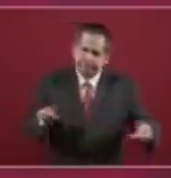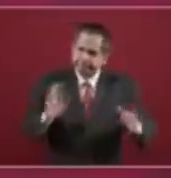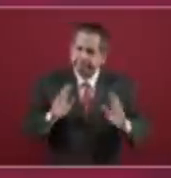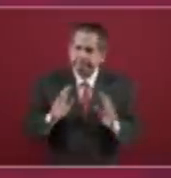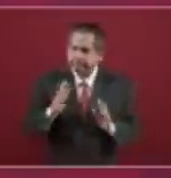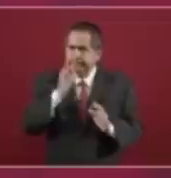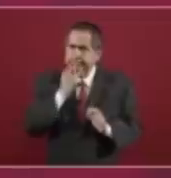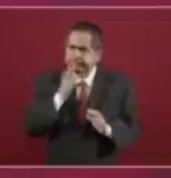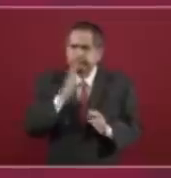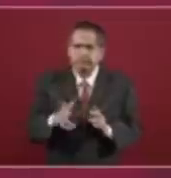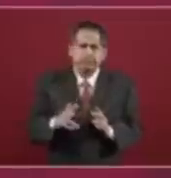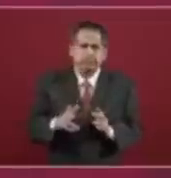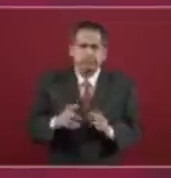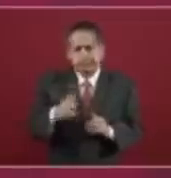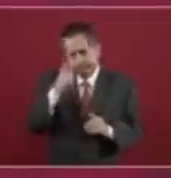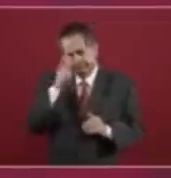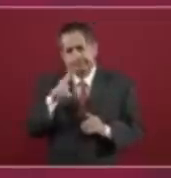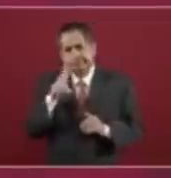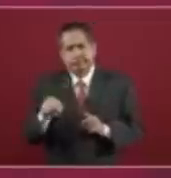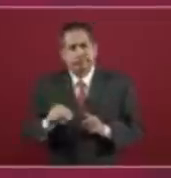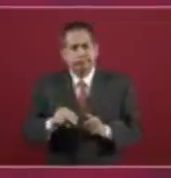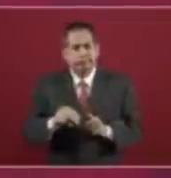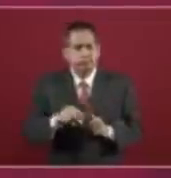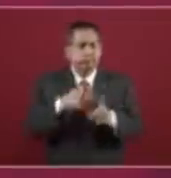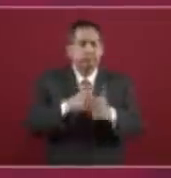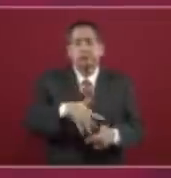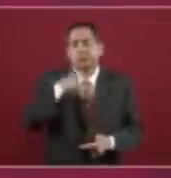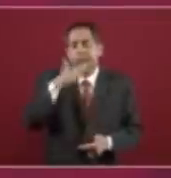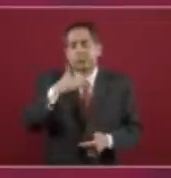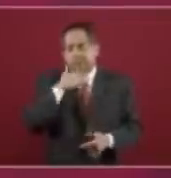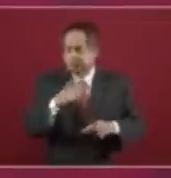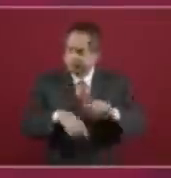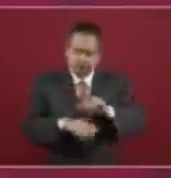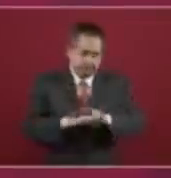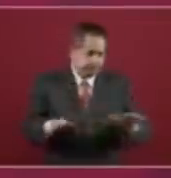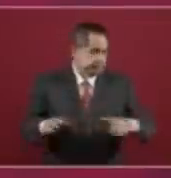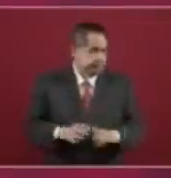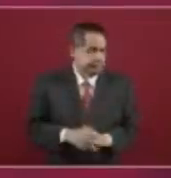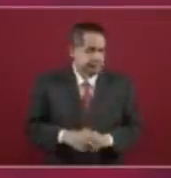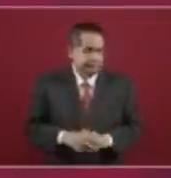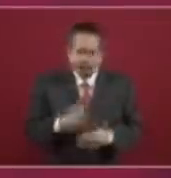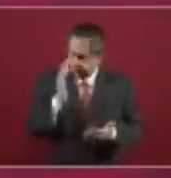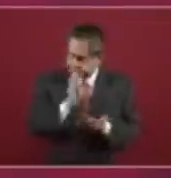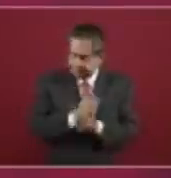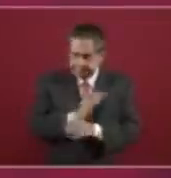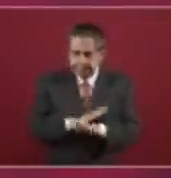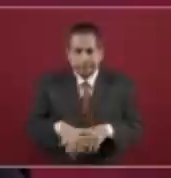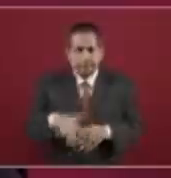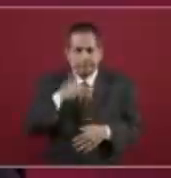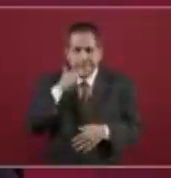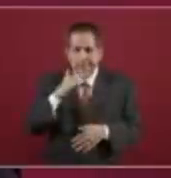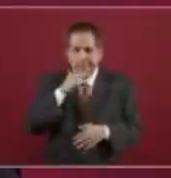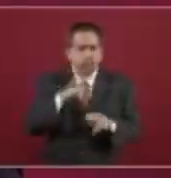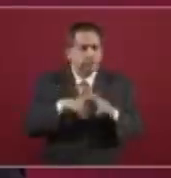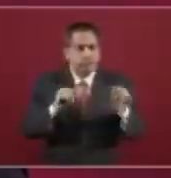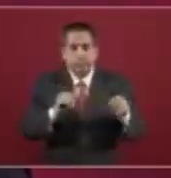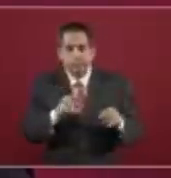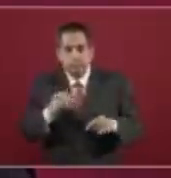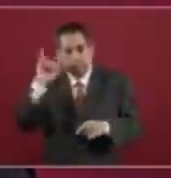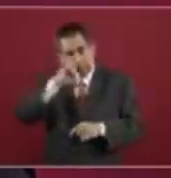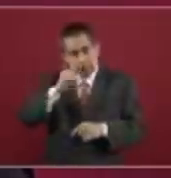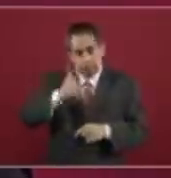evitar la corrupción, que no haya corrupción ni arriba ni abajo.